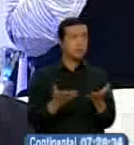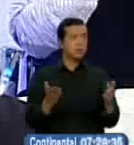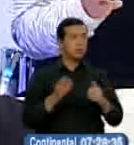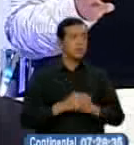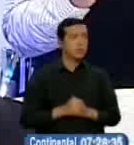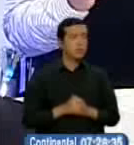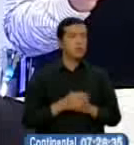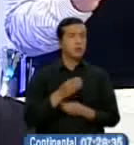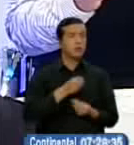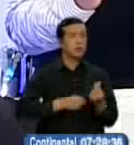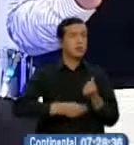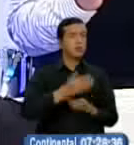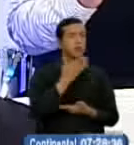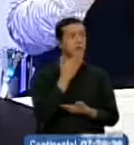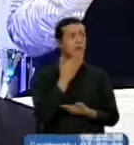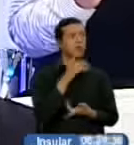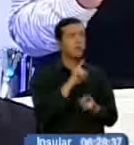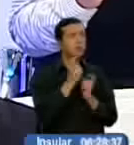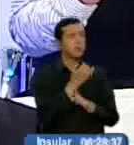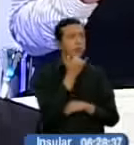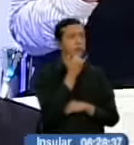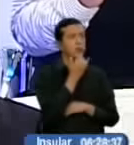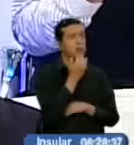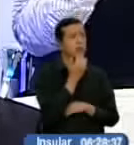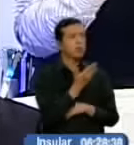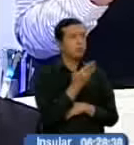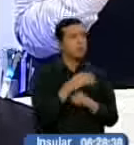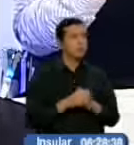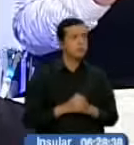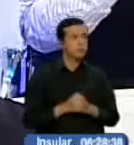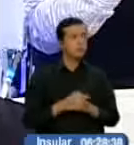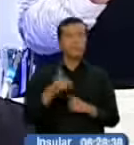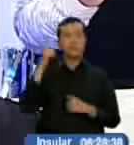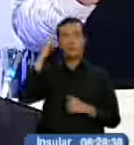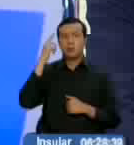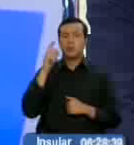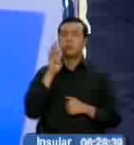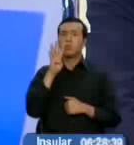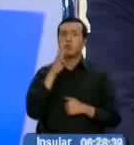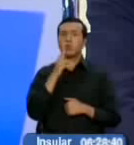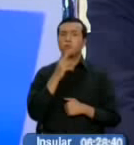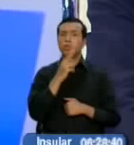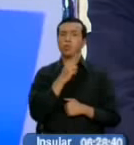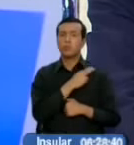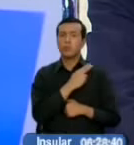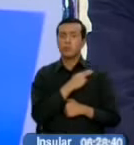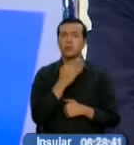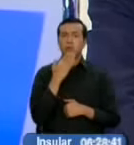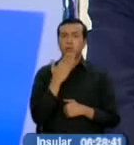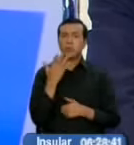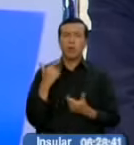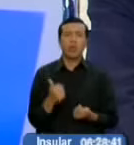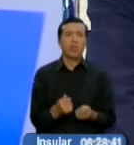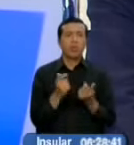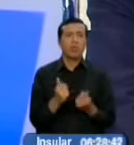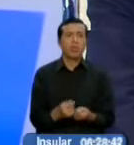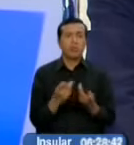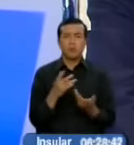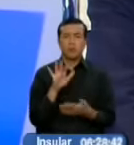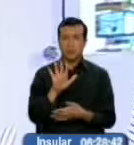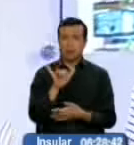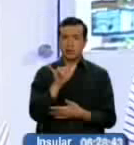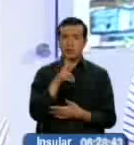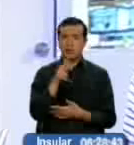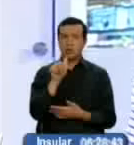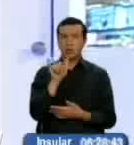Se invirtieron. ¿Cómo lo que regiría? El Estado apostó a invertir en cuatro universidades, a gastar una cantidad de plata. Mira Yachay,